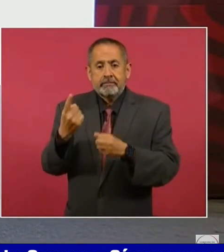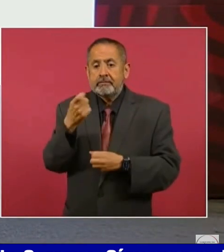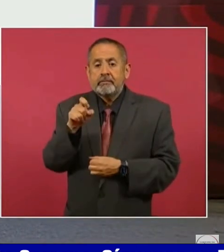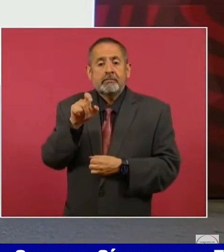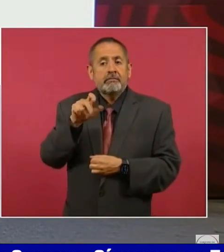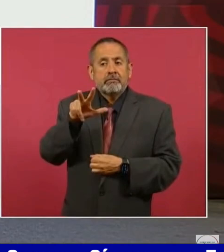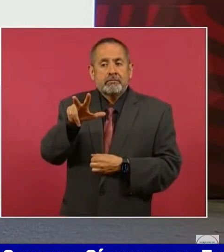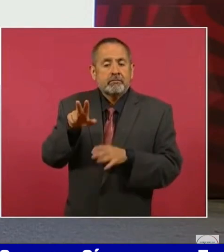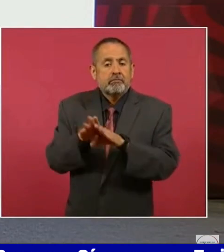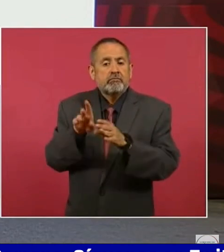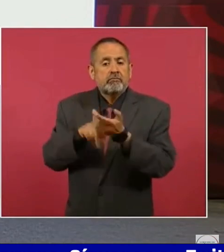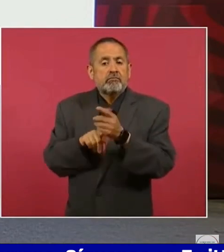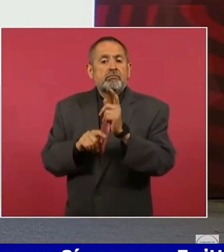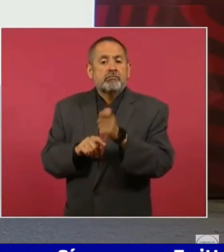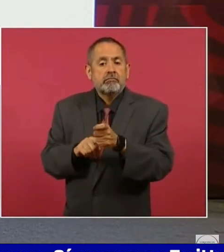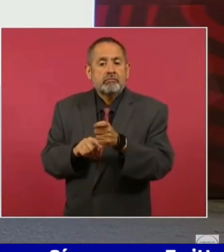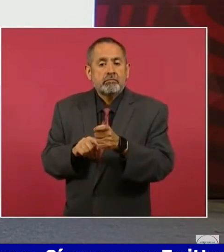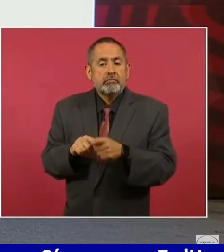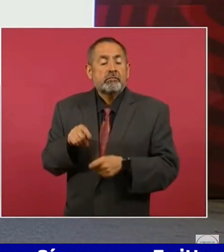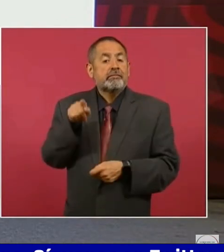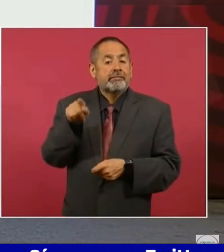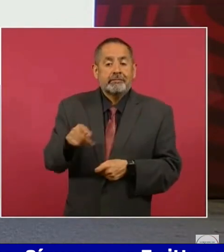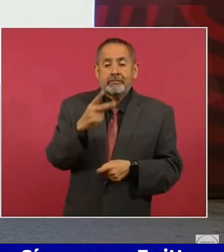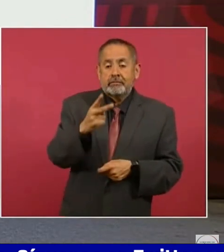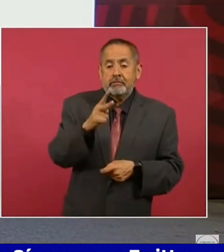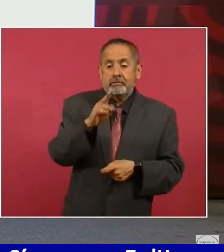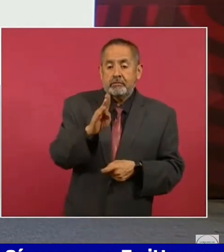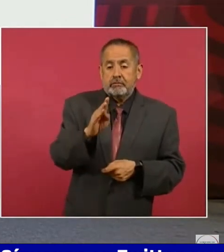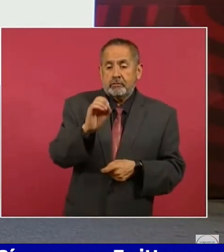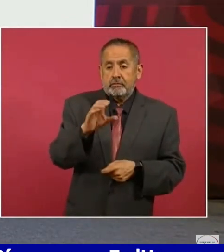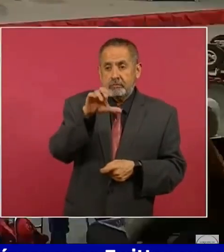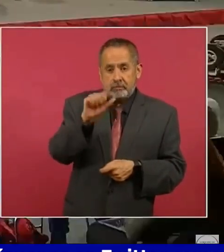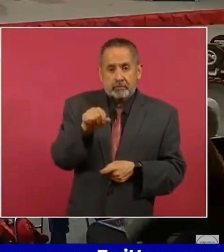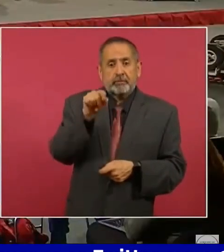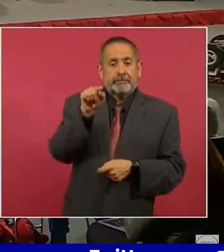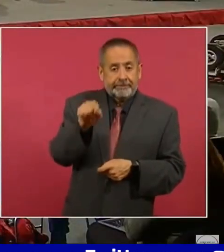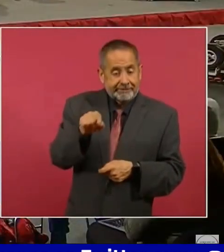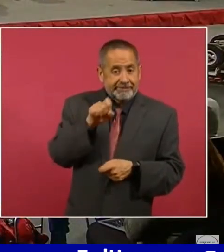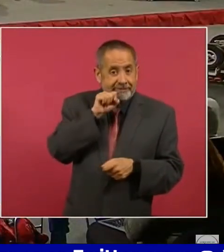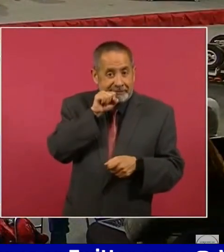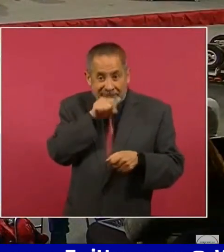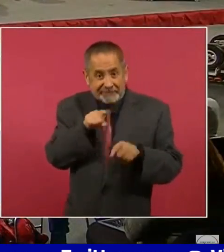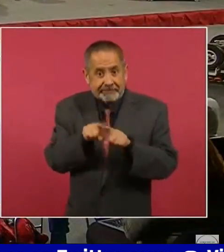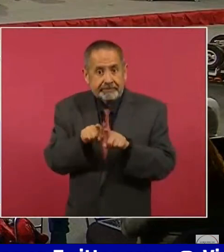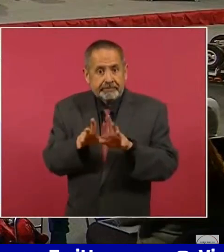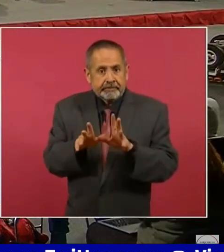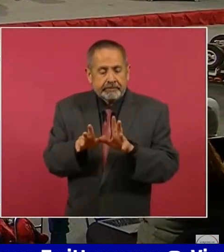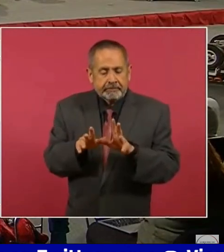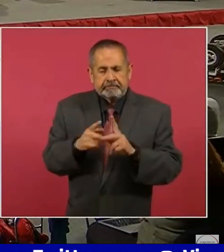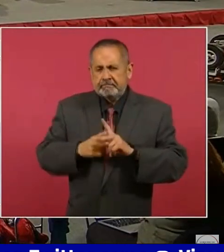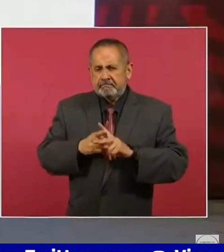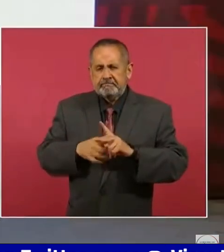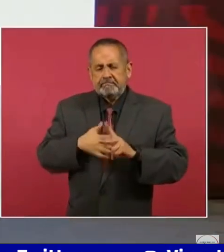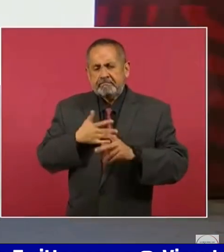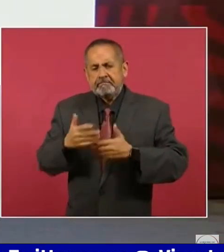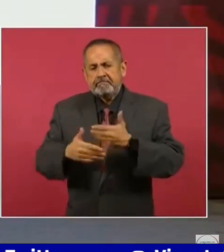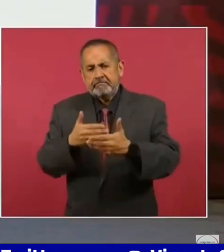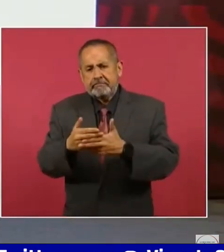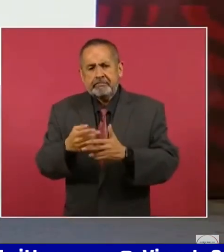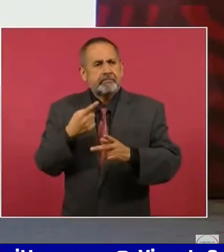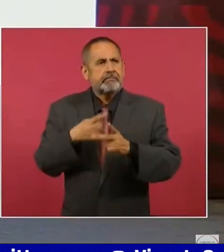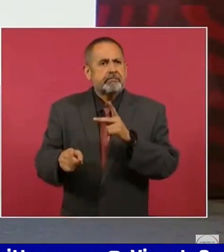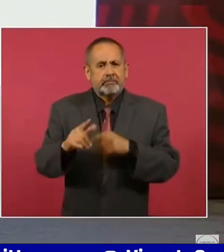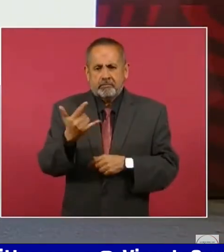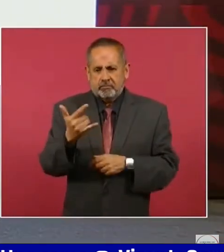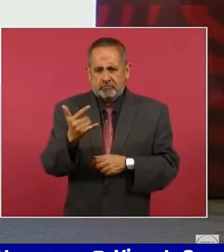la refinería Dos Bocas, o la Olmeca de Dos Bocas, que la tenemos proyectada, que entra a partir